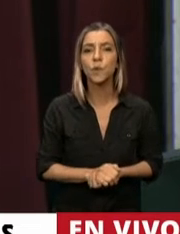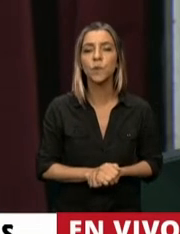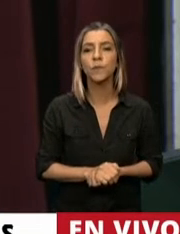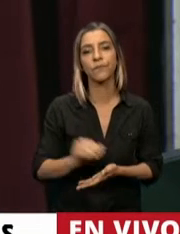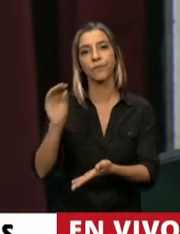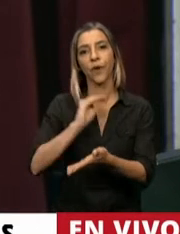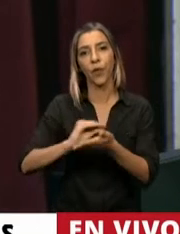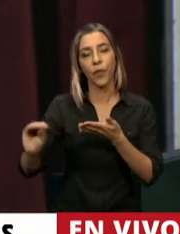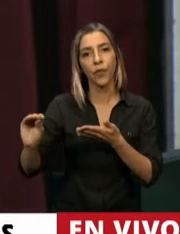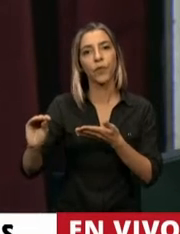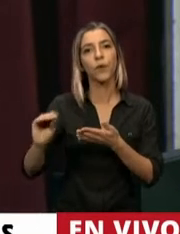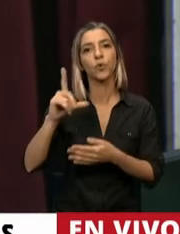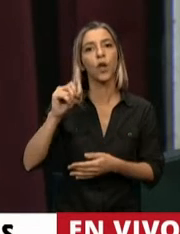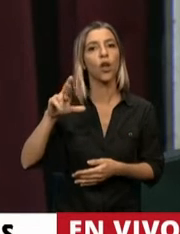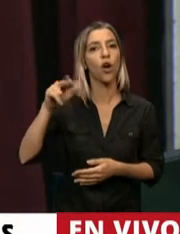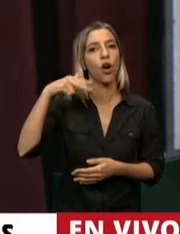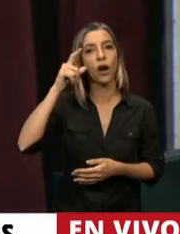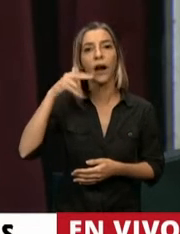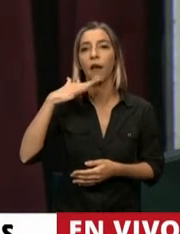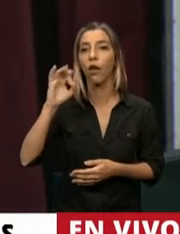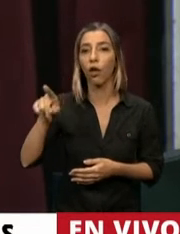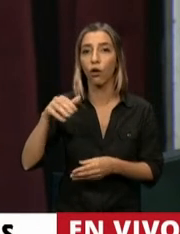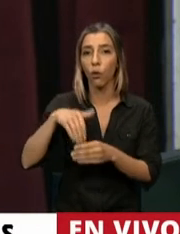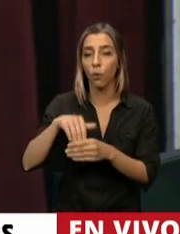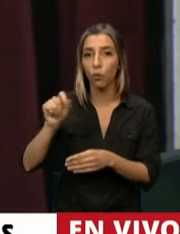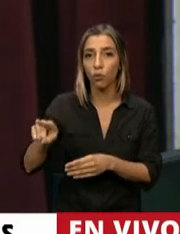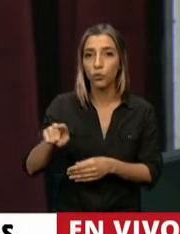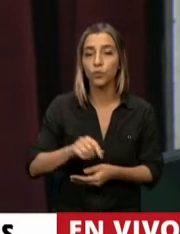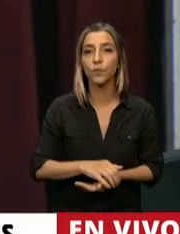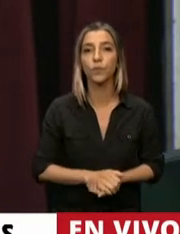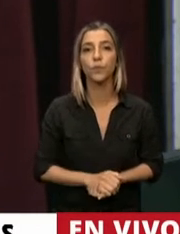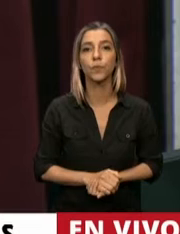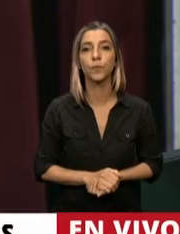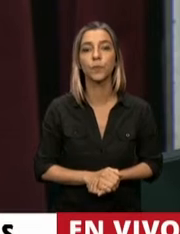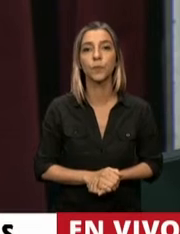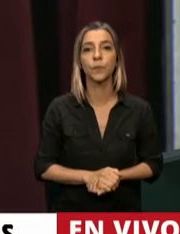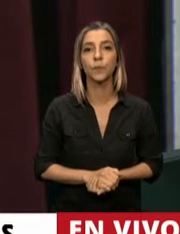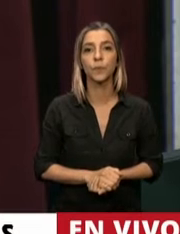diputado alfredo cornejo para expresar el sentido de su voto